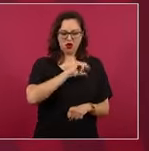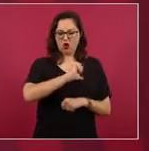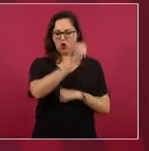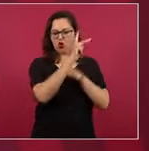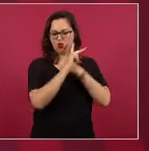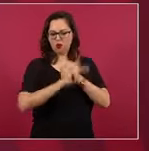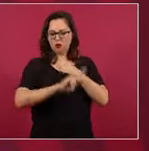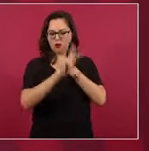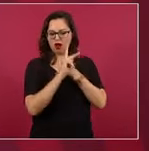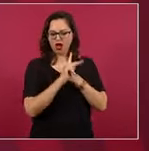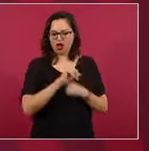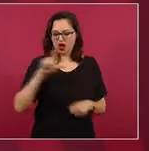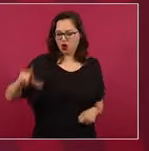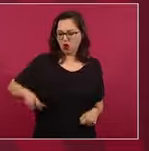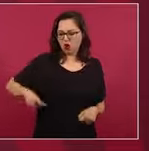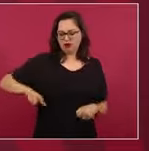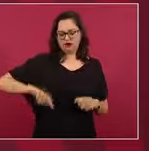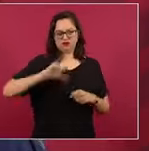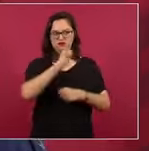que les brillan sus ojitos